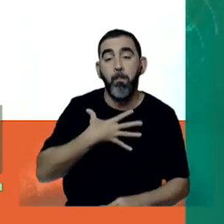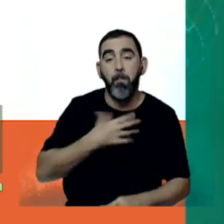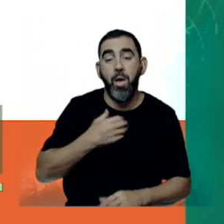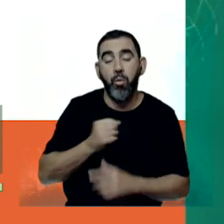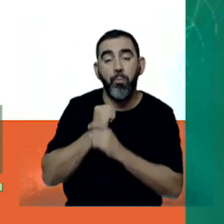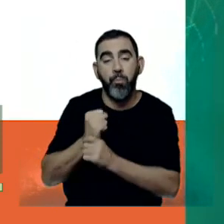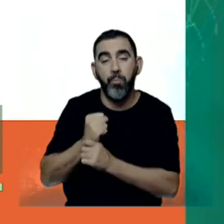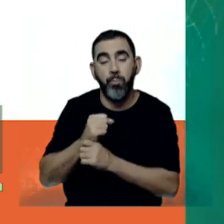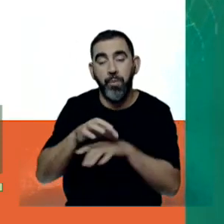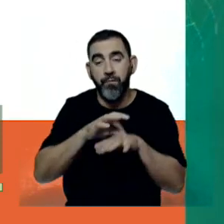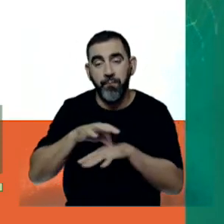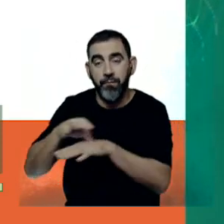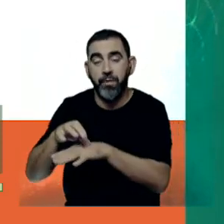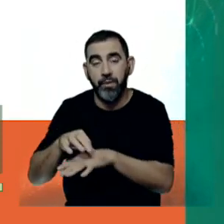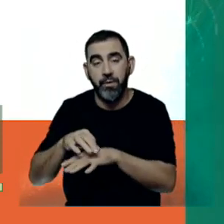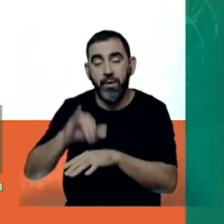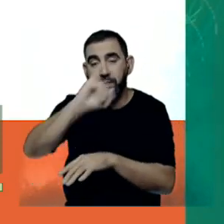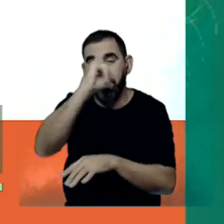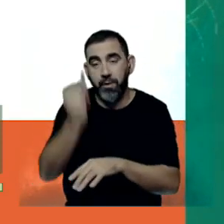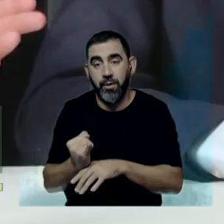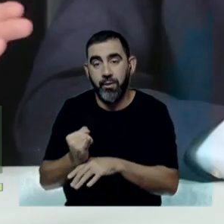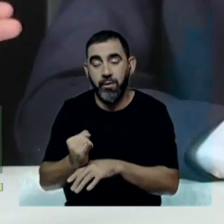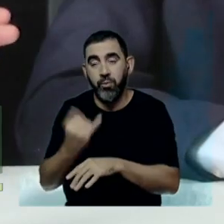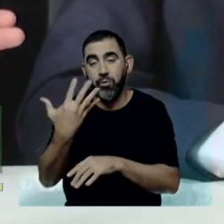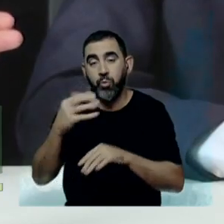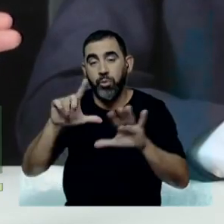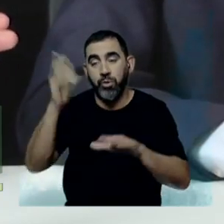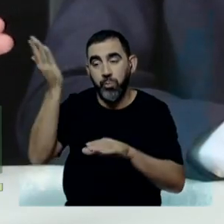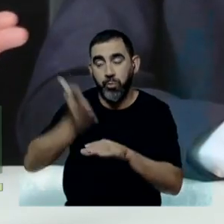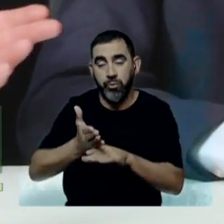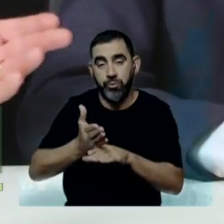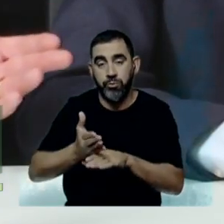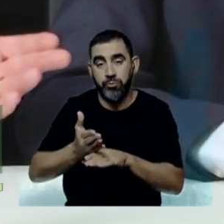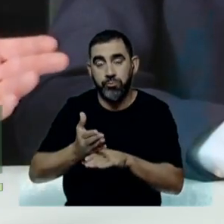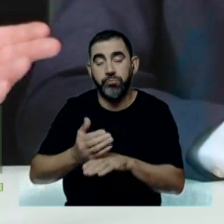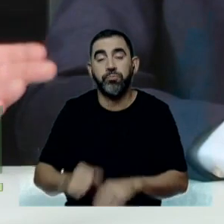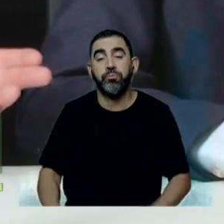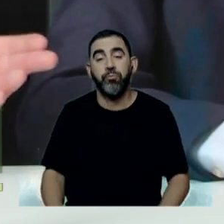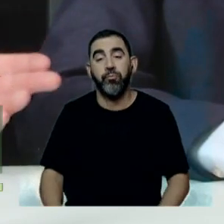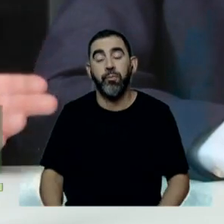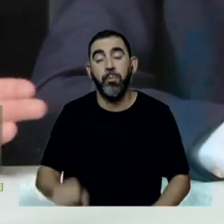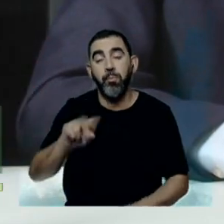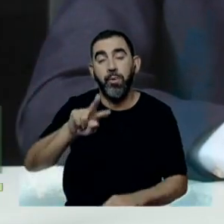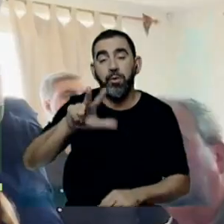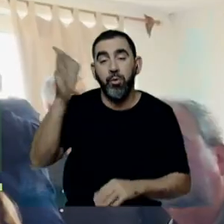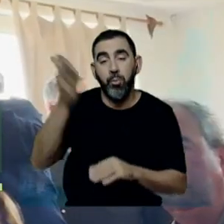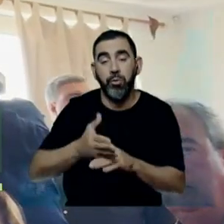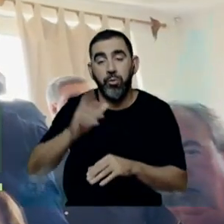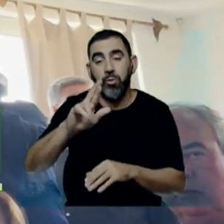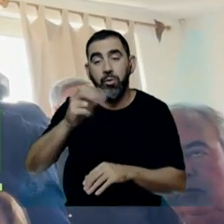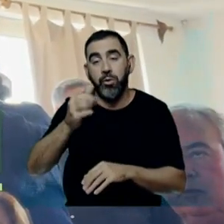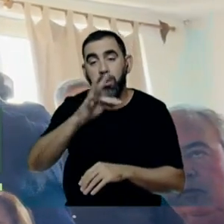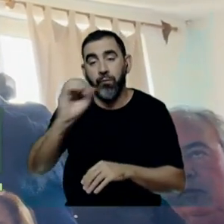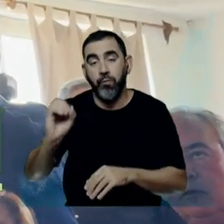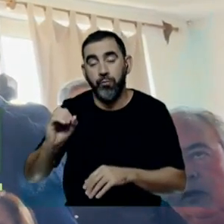en las preferencias guiadas, la ventaja de Álvaro Delgado se mantiene con un 57% de menciones sobre 23% de Laura